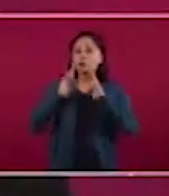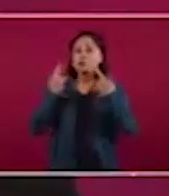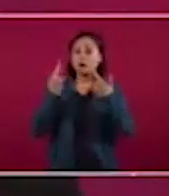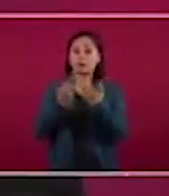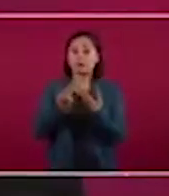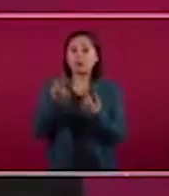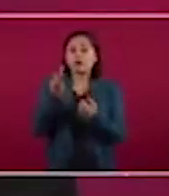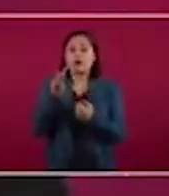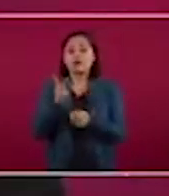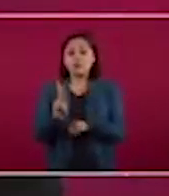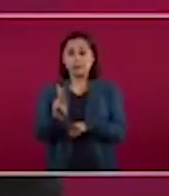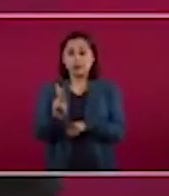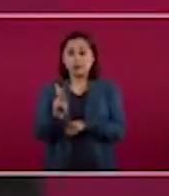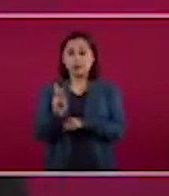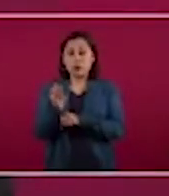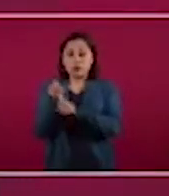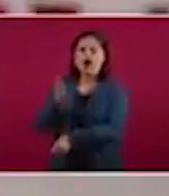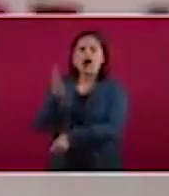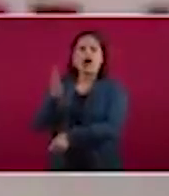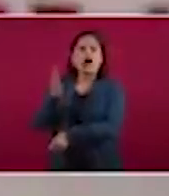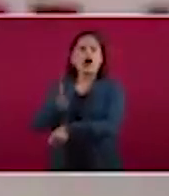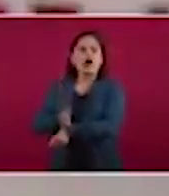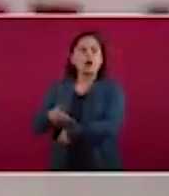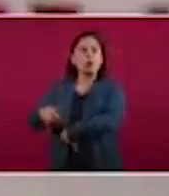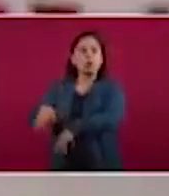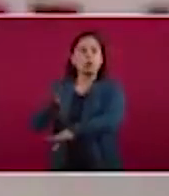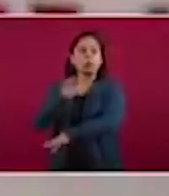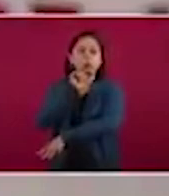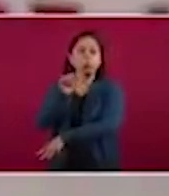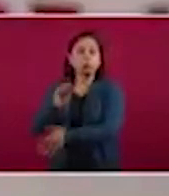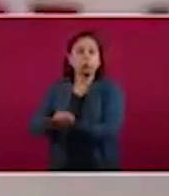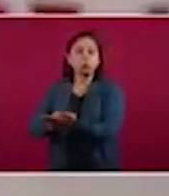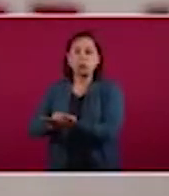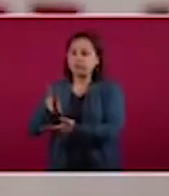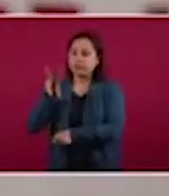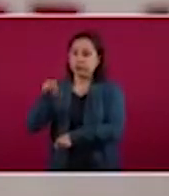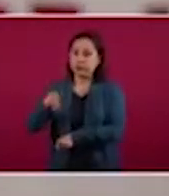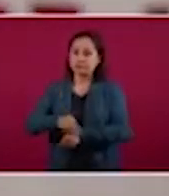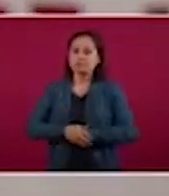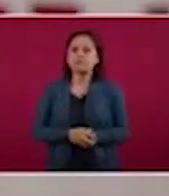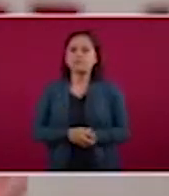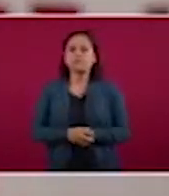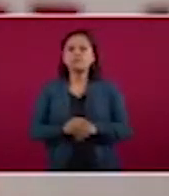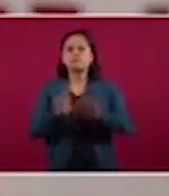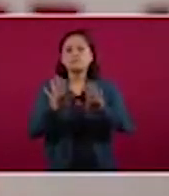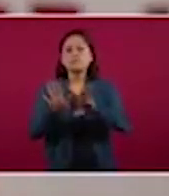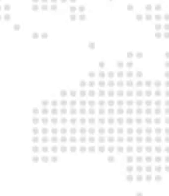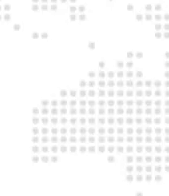México haría diplomacia de unidad nacional para defender soberanía y decisiones propias.